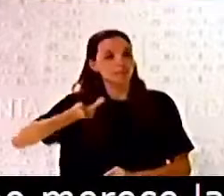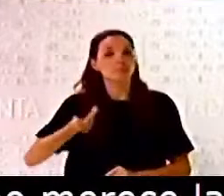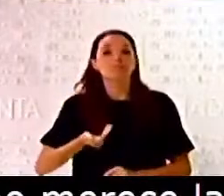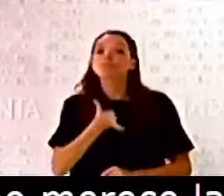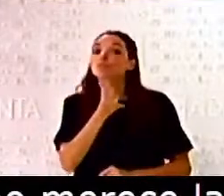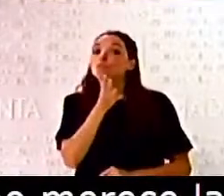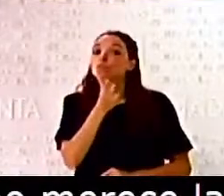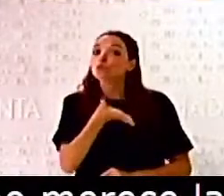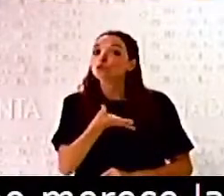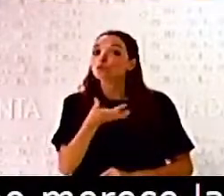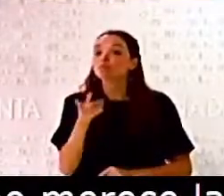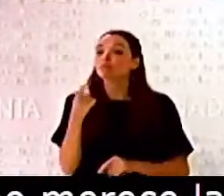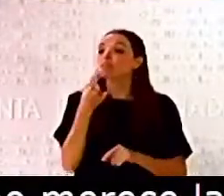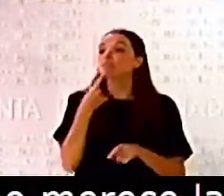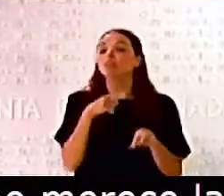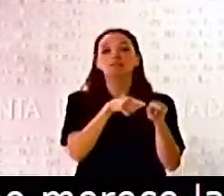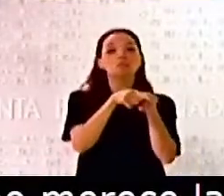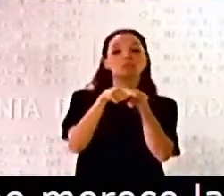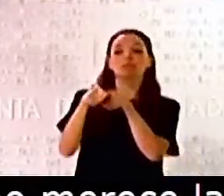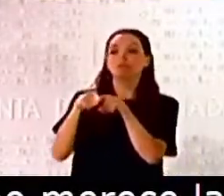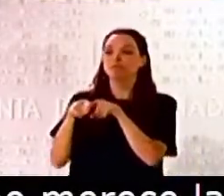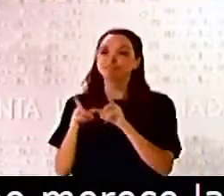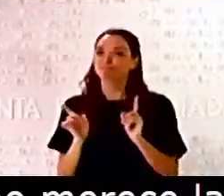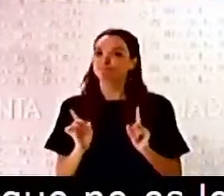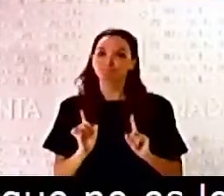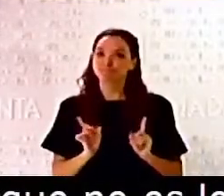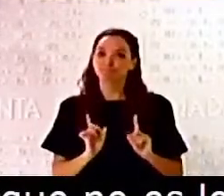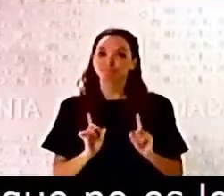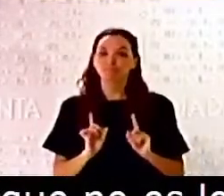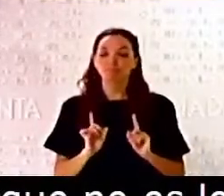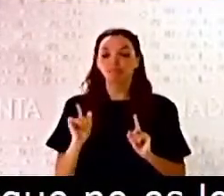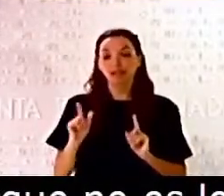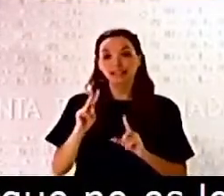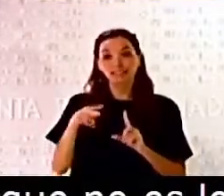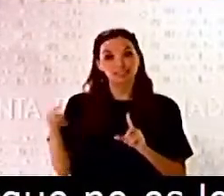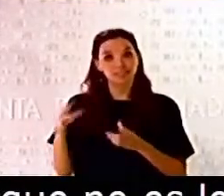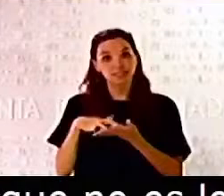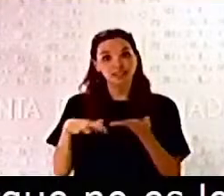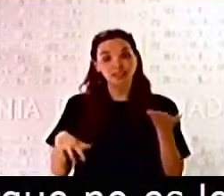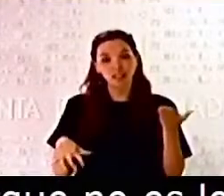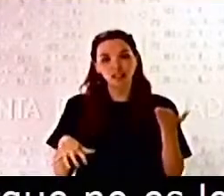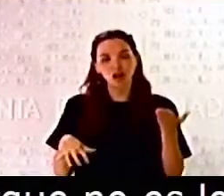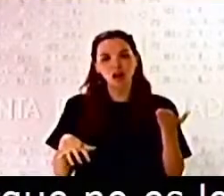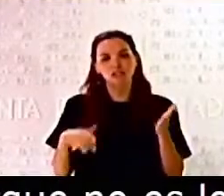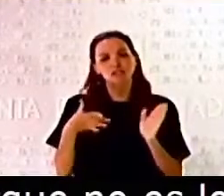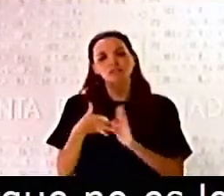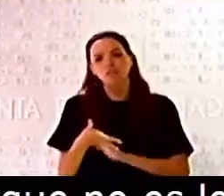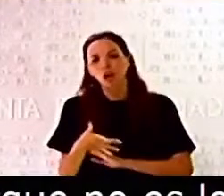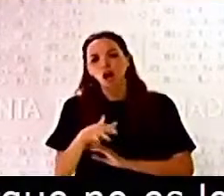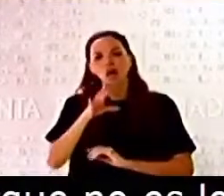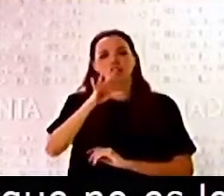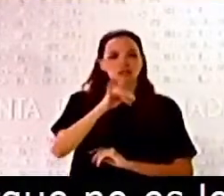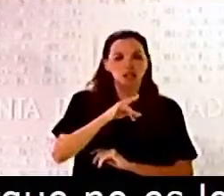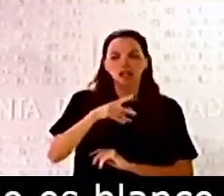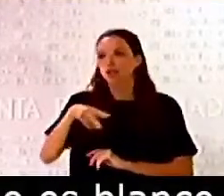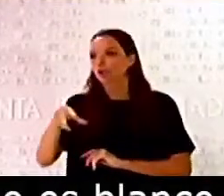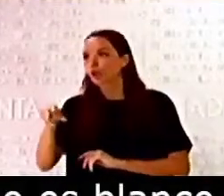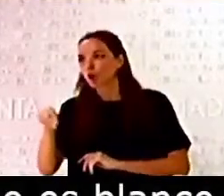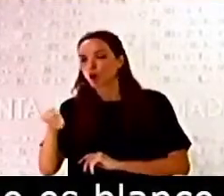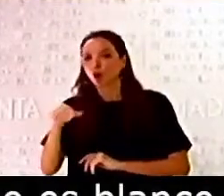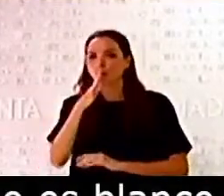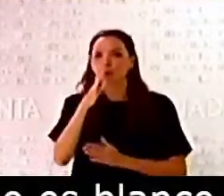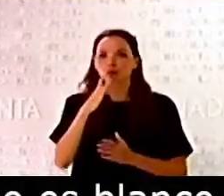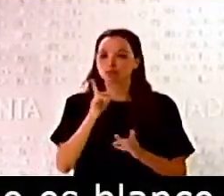porque no es lo que se está diciendo. Es decir, la sentencia no es blanco o negro, no es sí o no al pasaporte COVID.